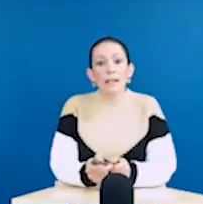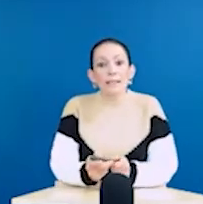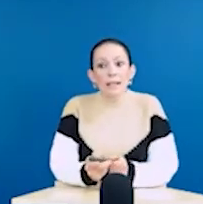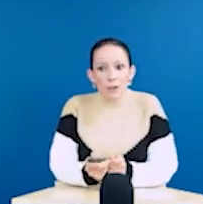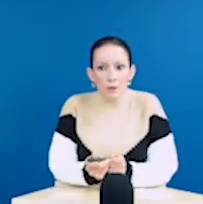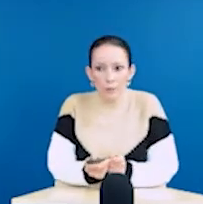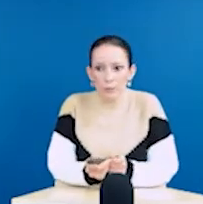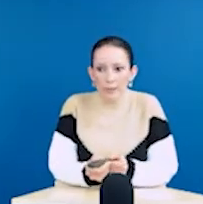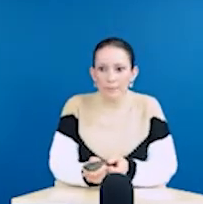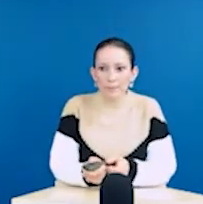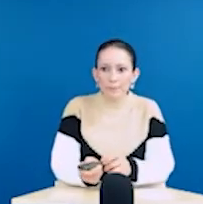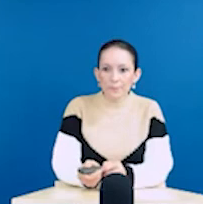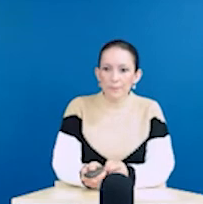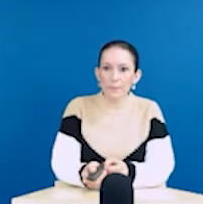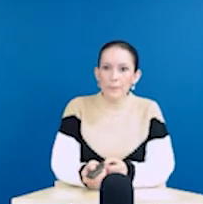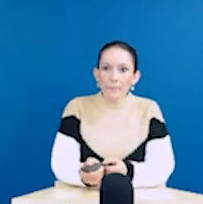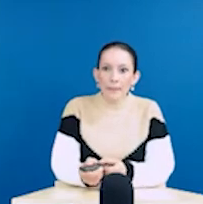manera correcta y oportuna.